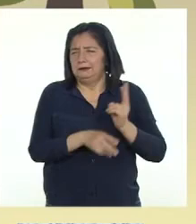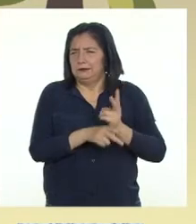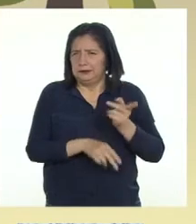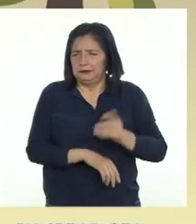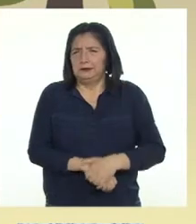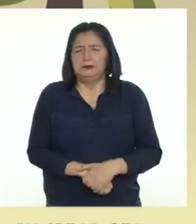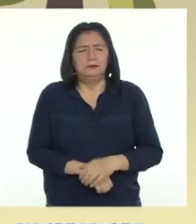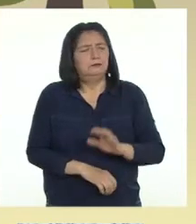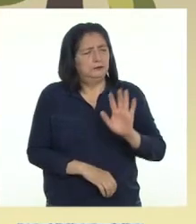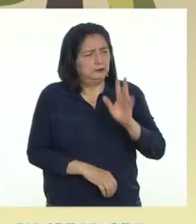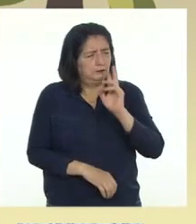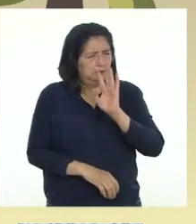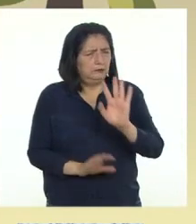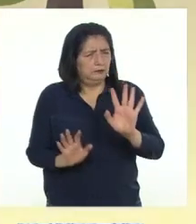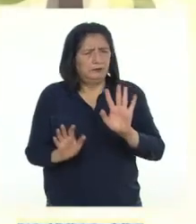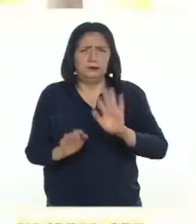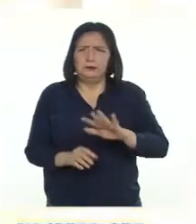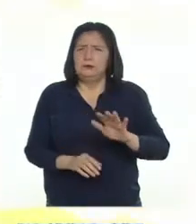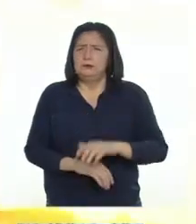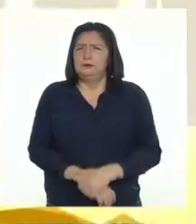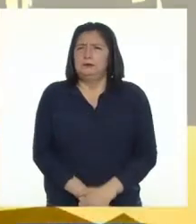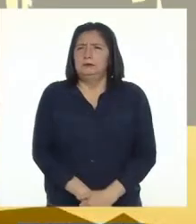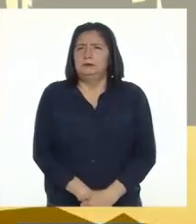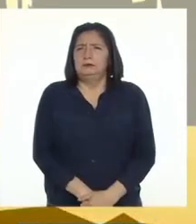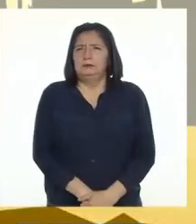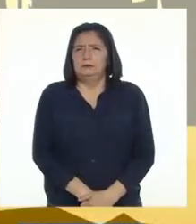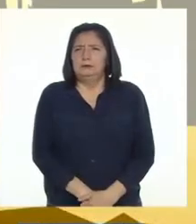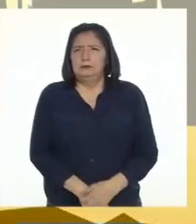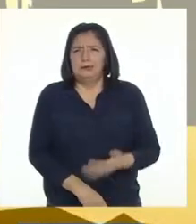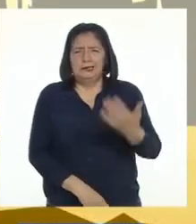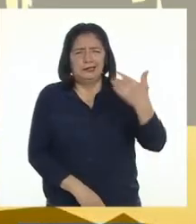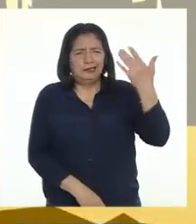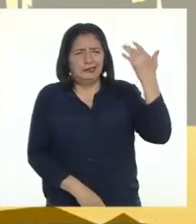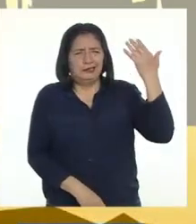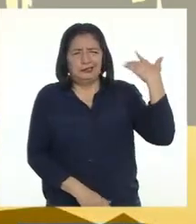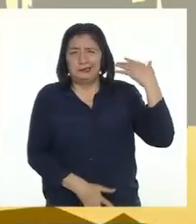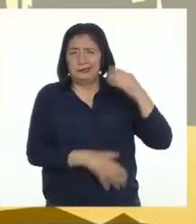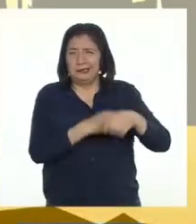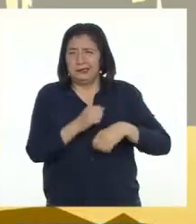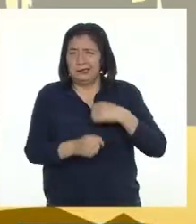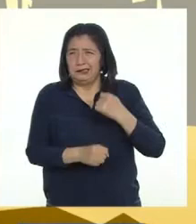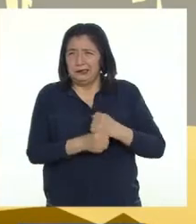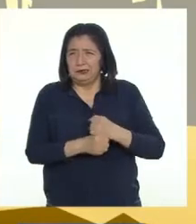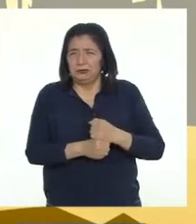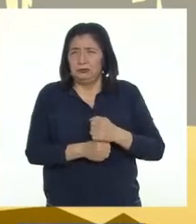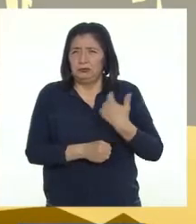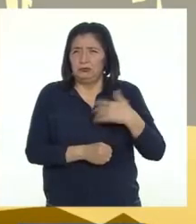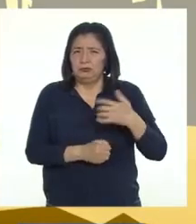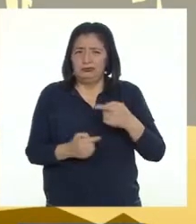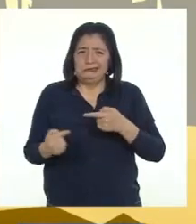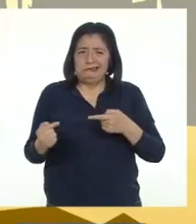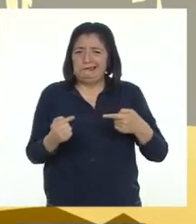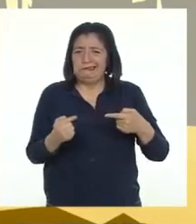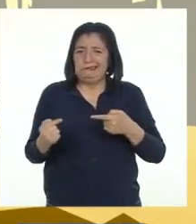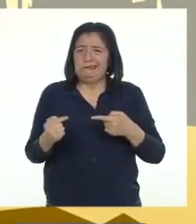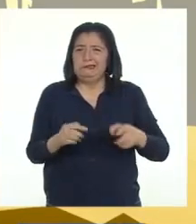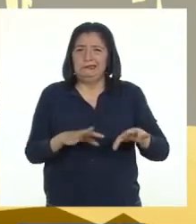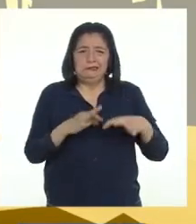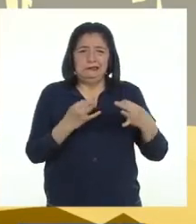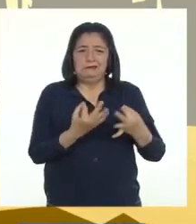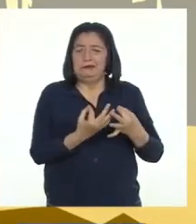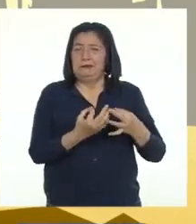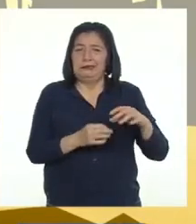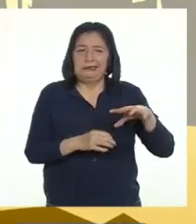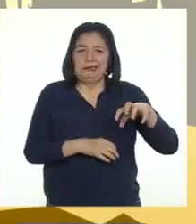Vizcachas. Verán, niños. Hace muchos años, hubo una guerra de la familia